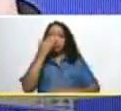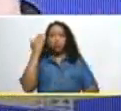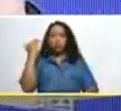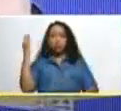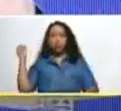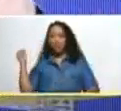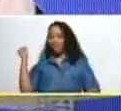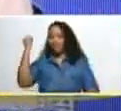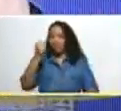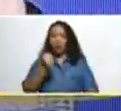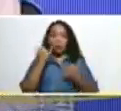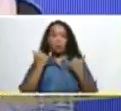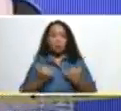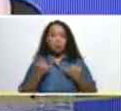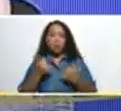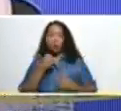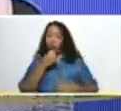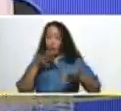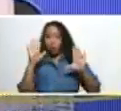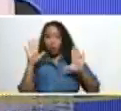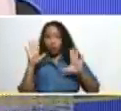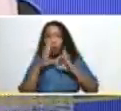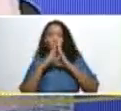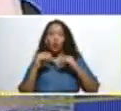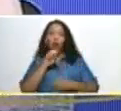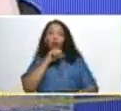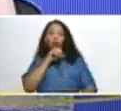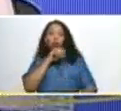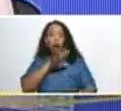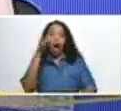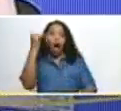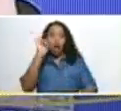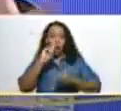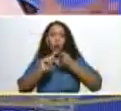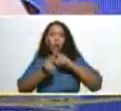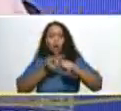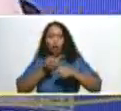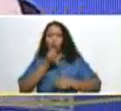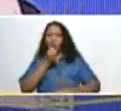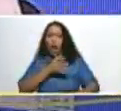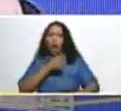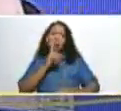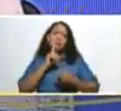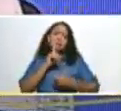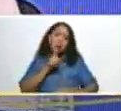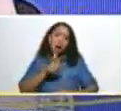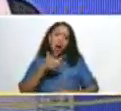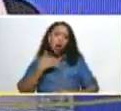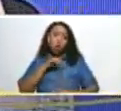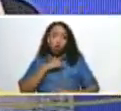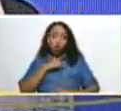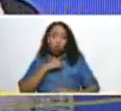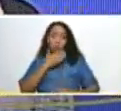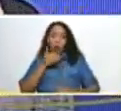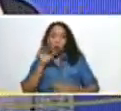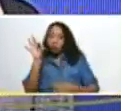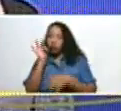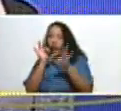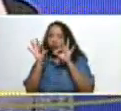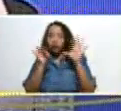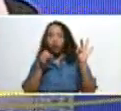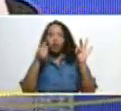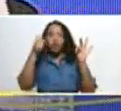al presente buenas, porque toda historia tiene cosas buenas y cosas malas, bueno, nosotros tomamos lo bueno. Y la reflexión que viene